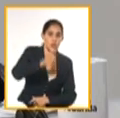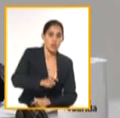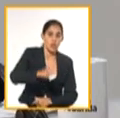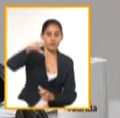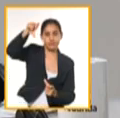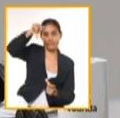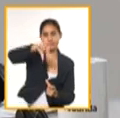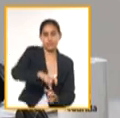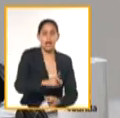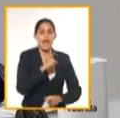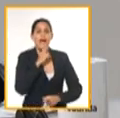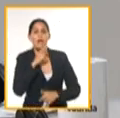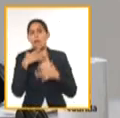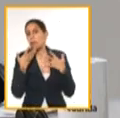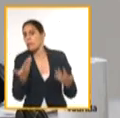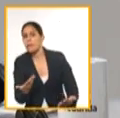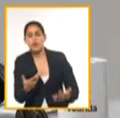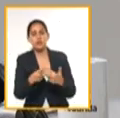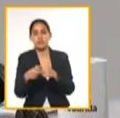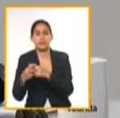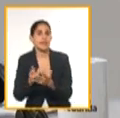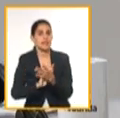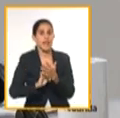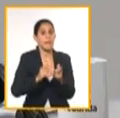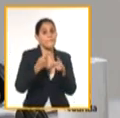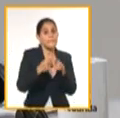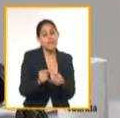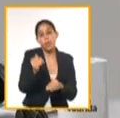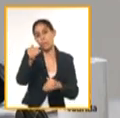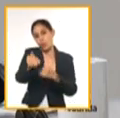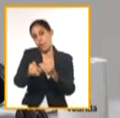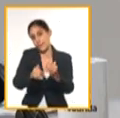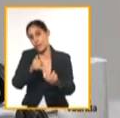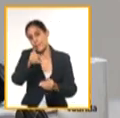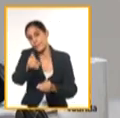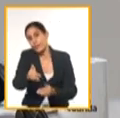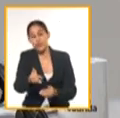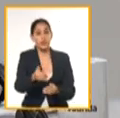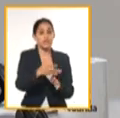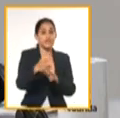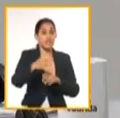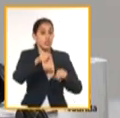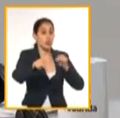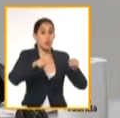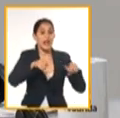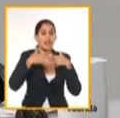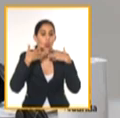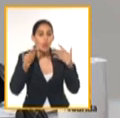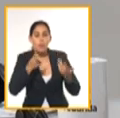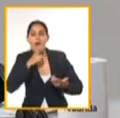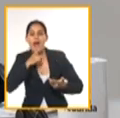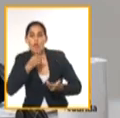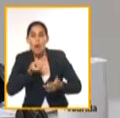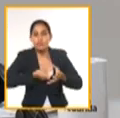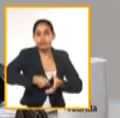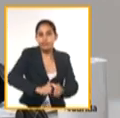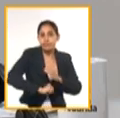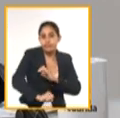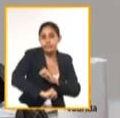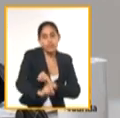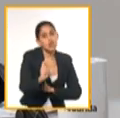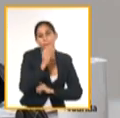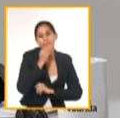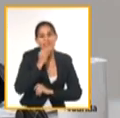por red, pero sí resuelve los problemas emergentes en los lugares, puntos vitales donde no hay manera de llegarle con los sistemas de bombeo, ¿no? Sobre todo